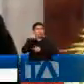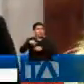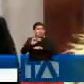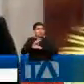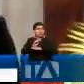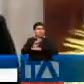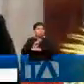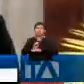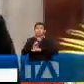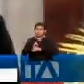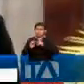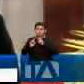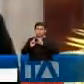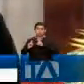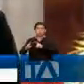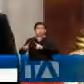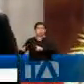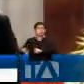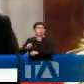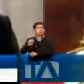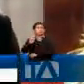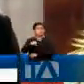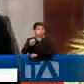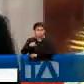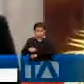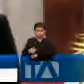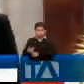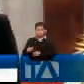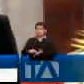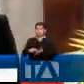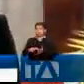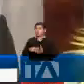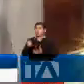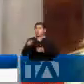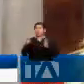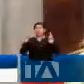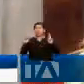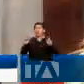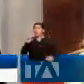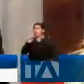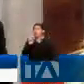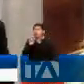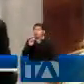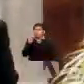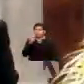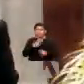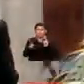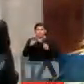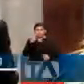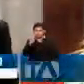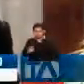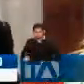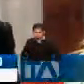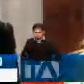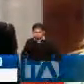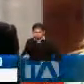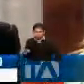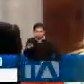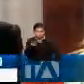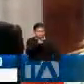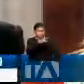organizaciones violentas, estructuradas, organizadas, son palabras mayores. Queremos creer que no. Lo que vimos estos días en el país,